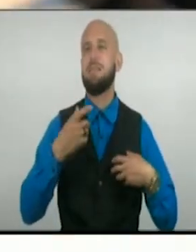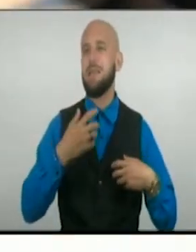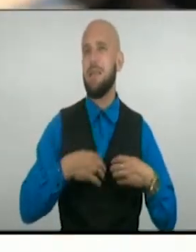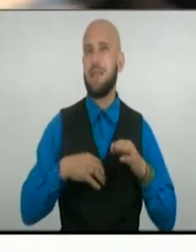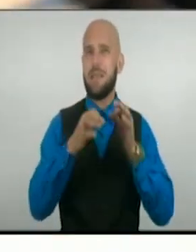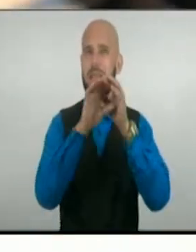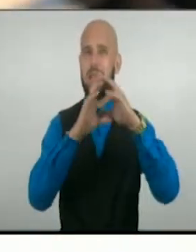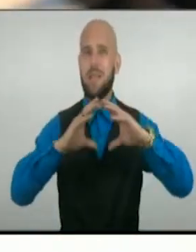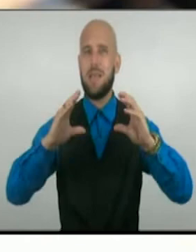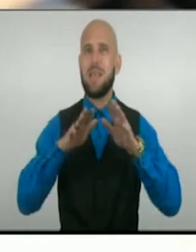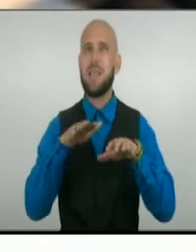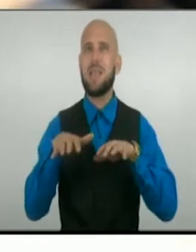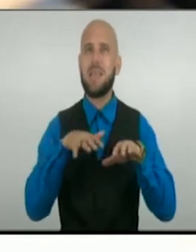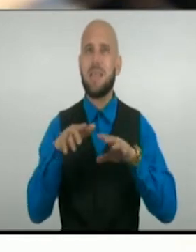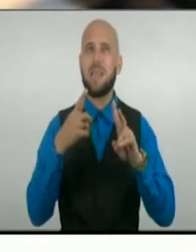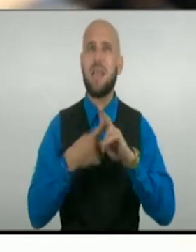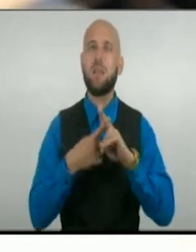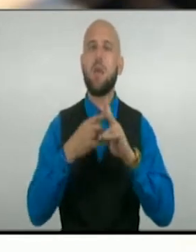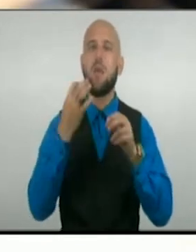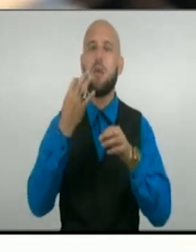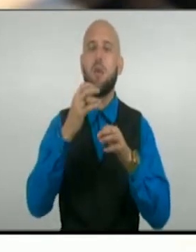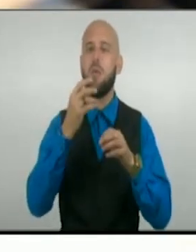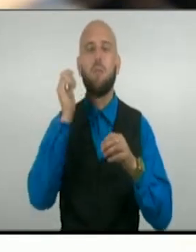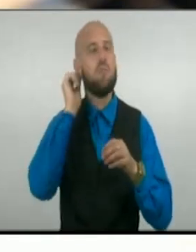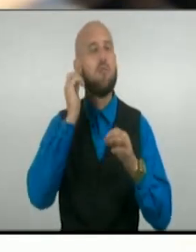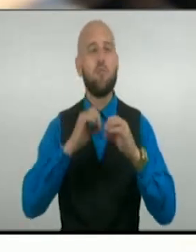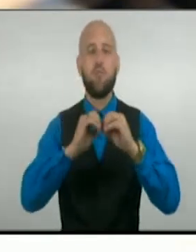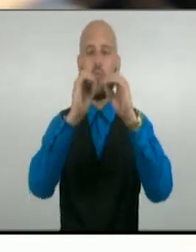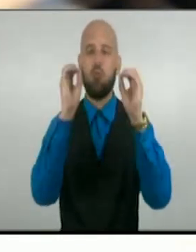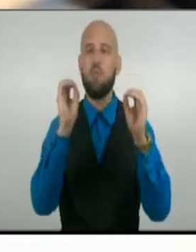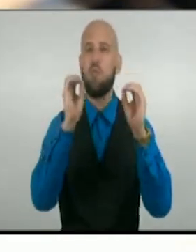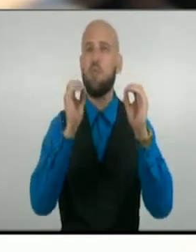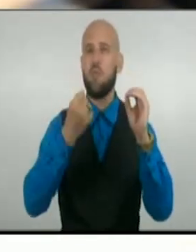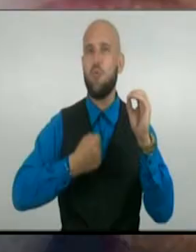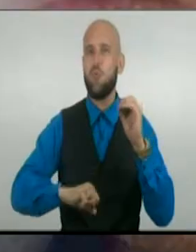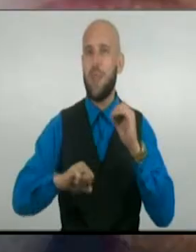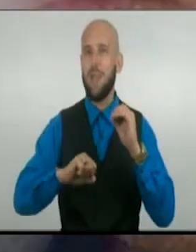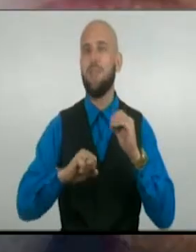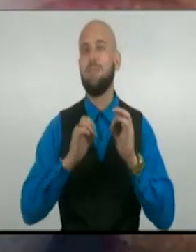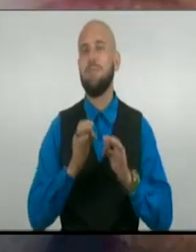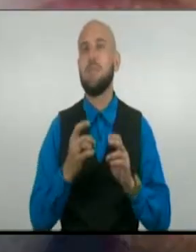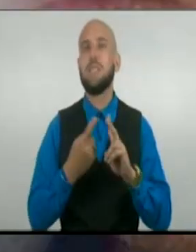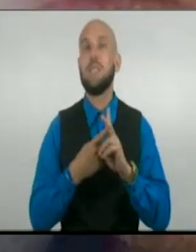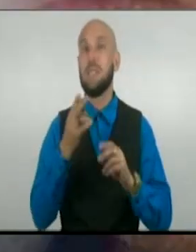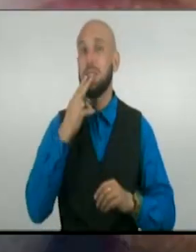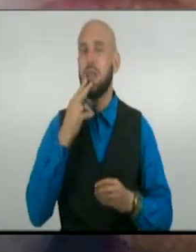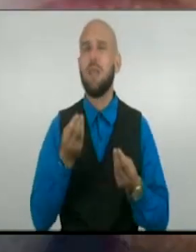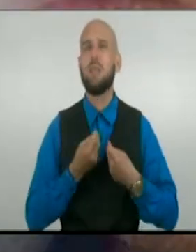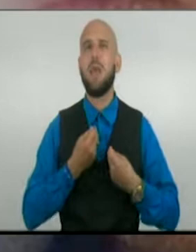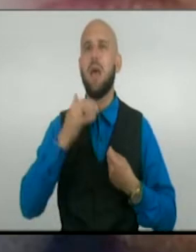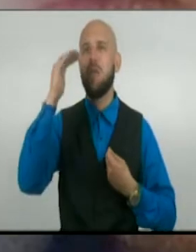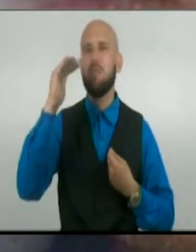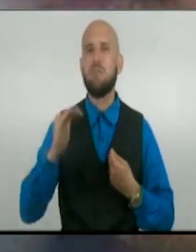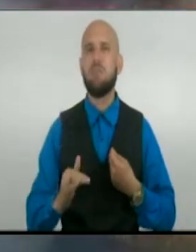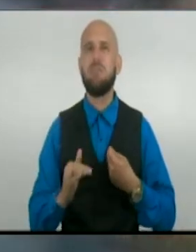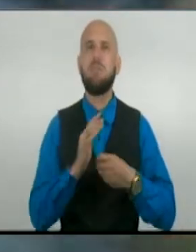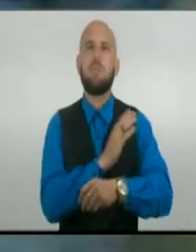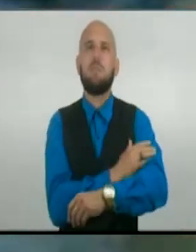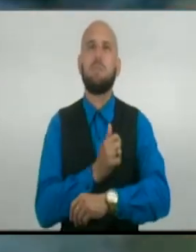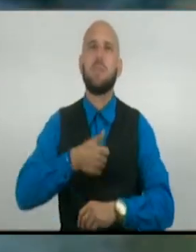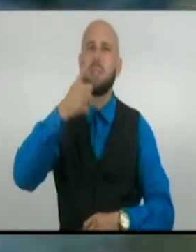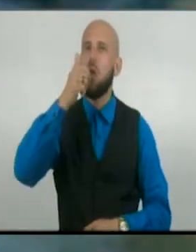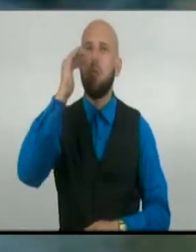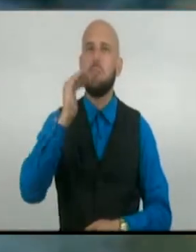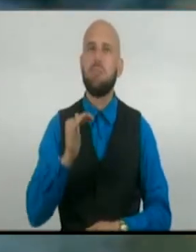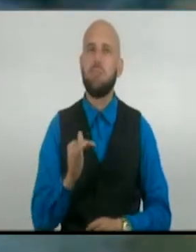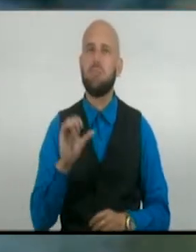organización mundial de la salud también alerta que este vicio incrementa el ritmo del corazón y la presión arterial aumentando